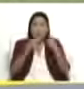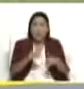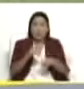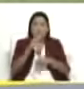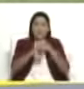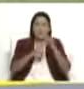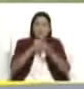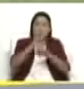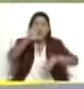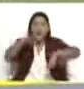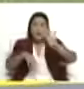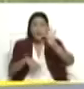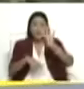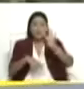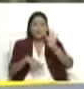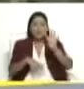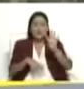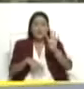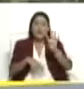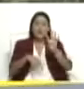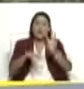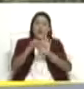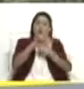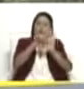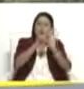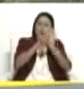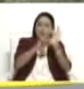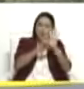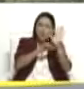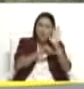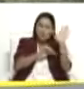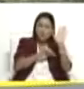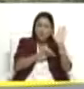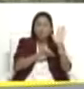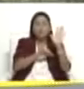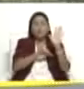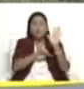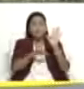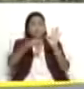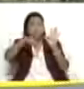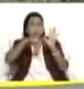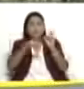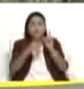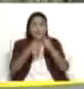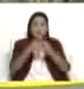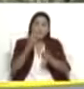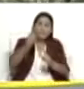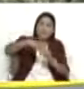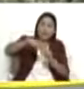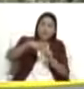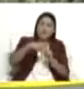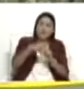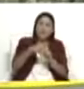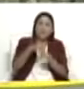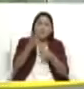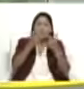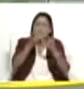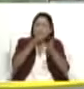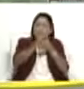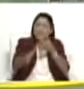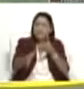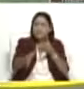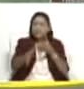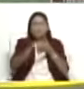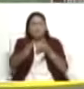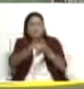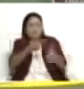14 artículos del convenio de aviación civil internacional lo violaron. Y aparte de eso, mi comandante jefe, lo que buscan es desmoralizar